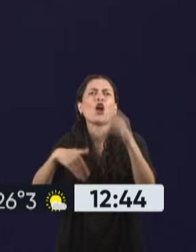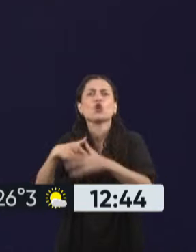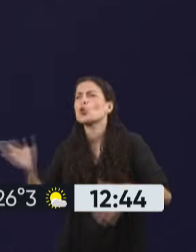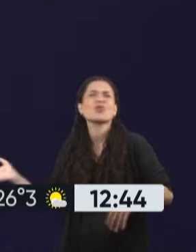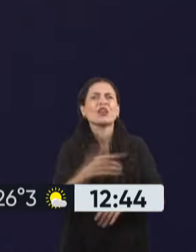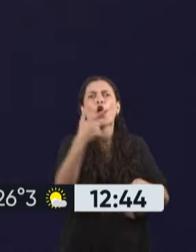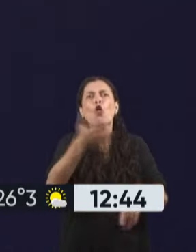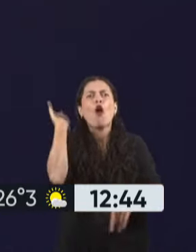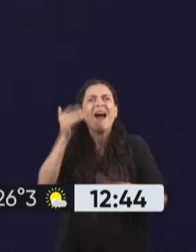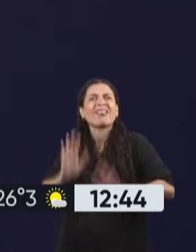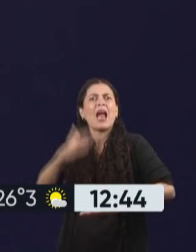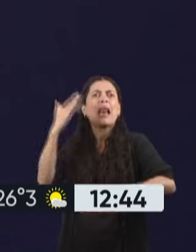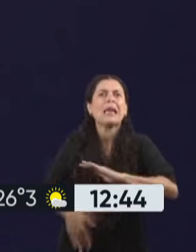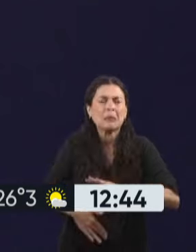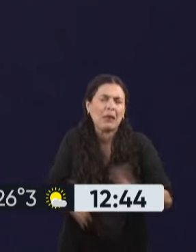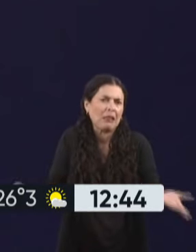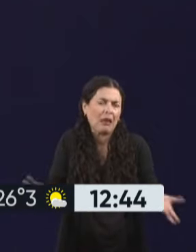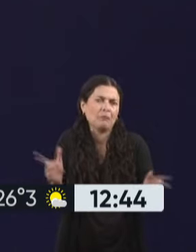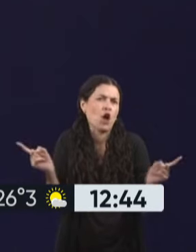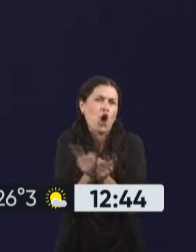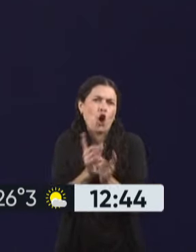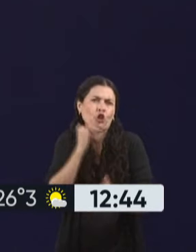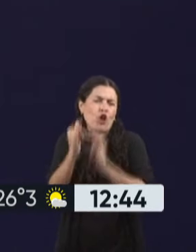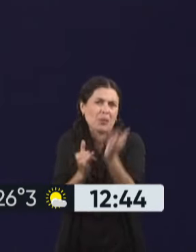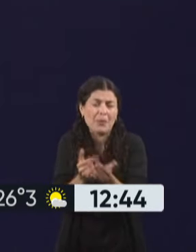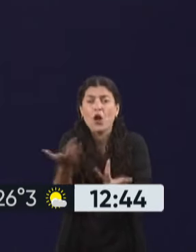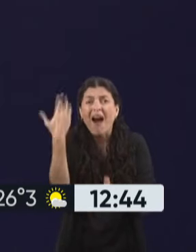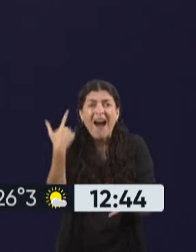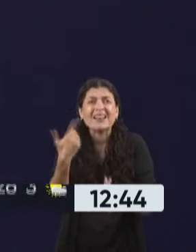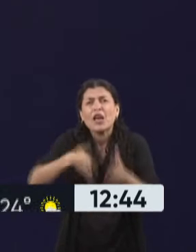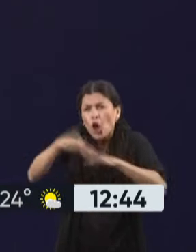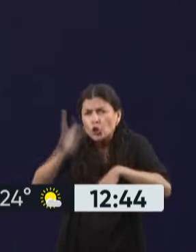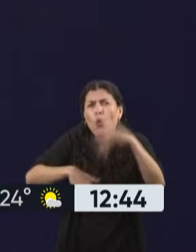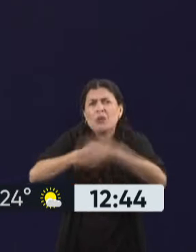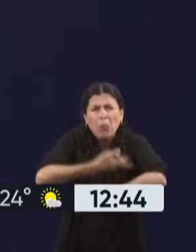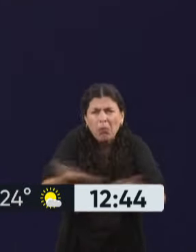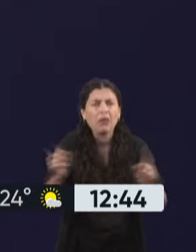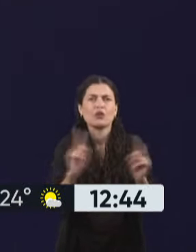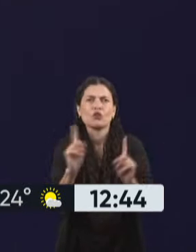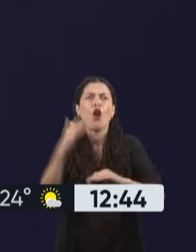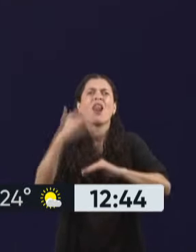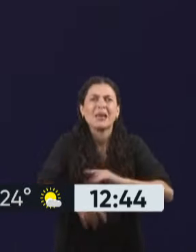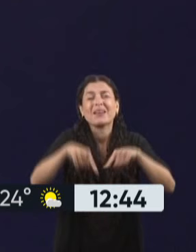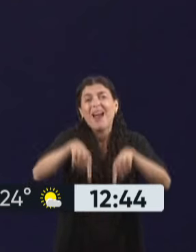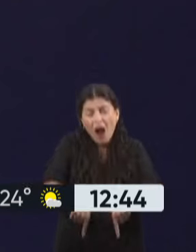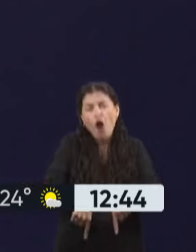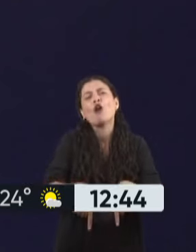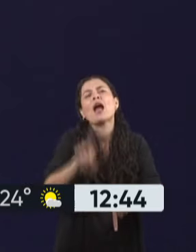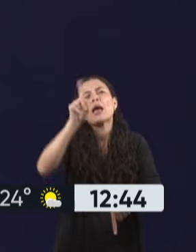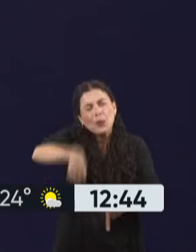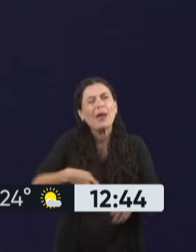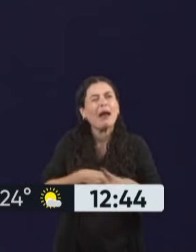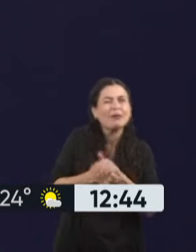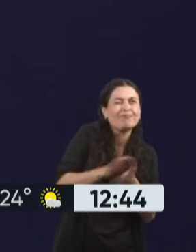que se entienda, básicamente les ponían un tope de operaciones a las empresas, entonces se terminaban repartiendo la obra pública siempre entre